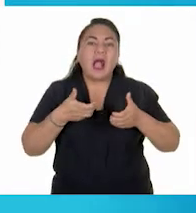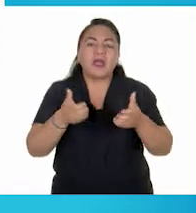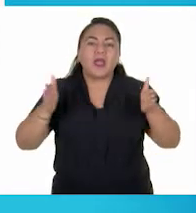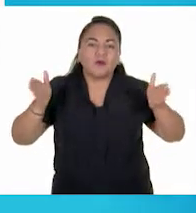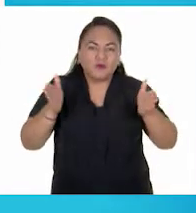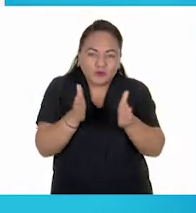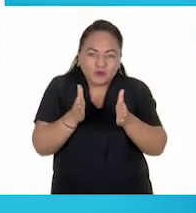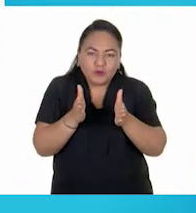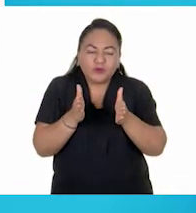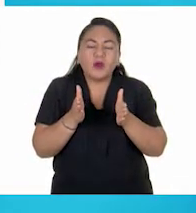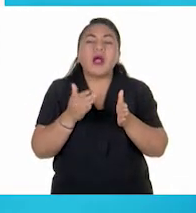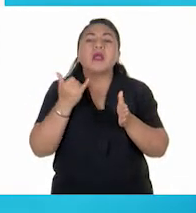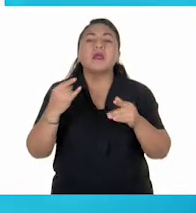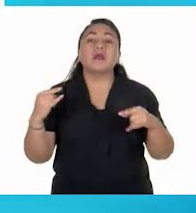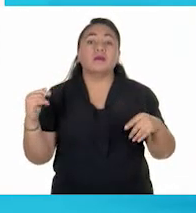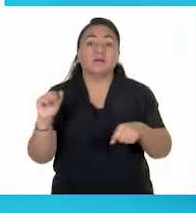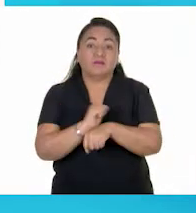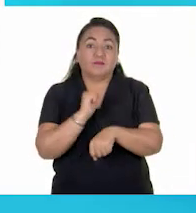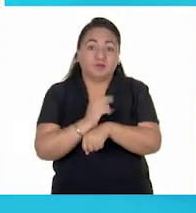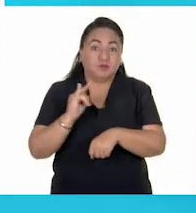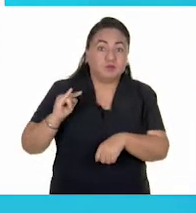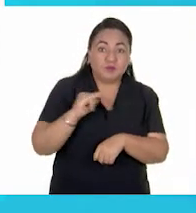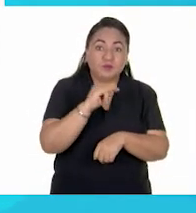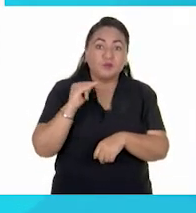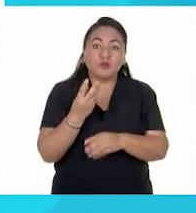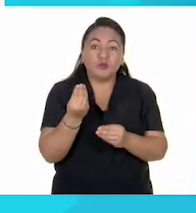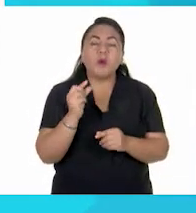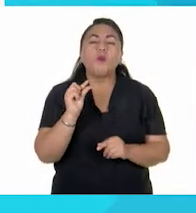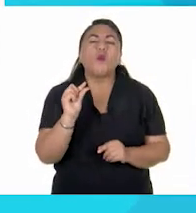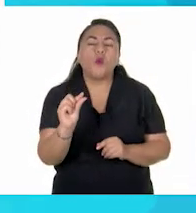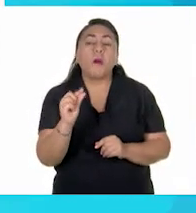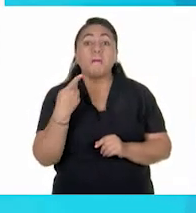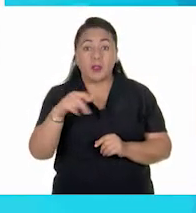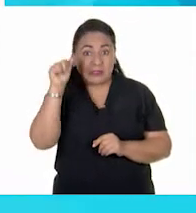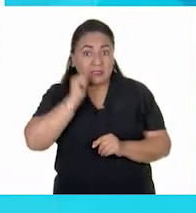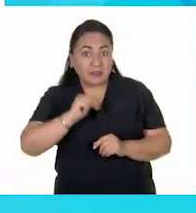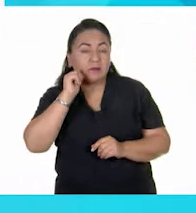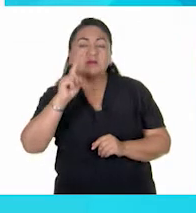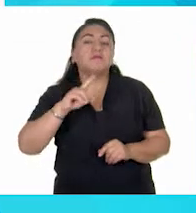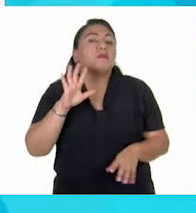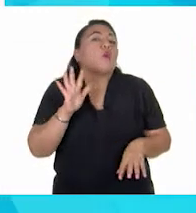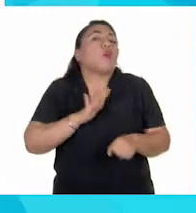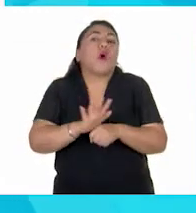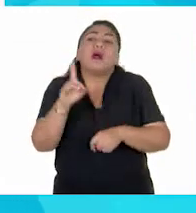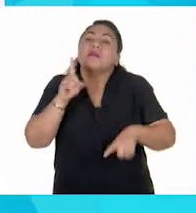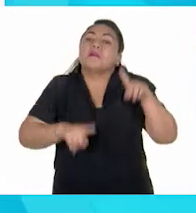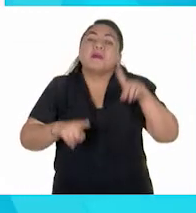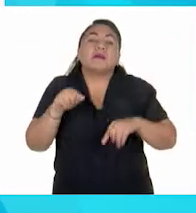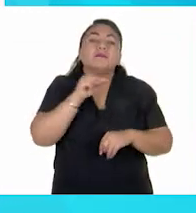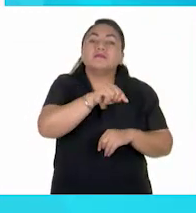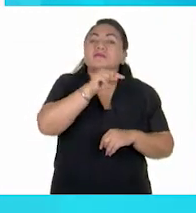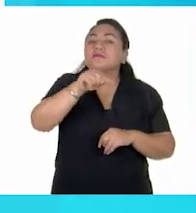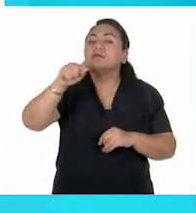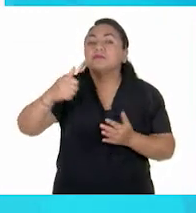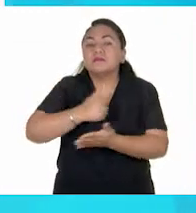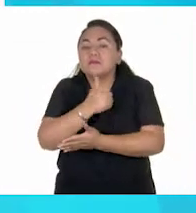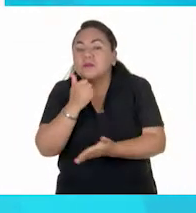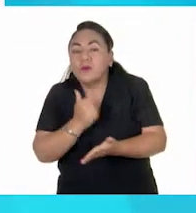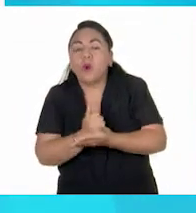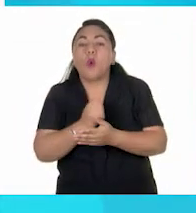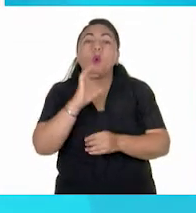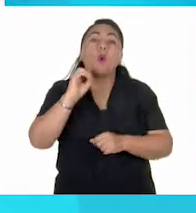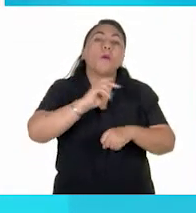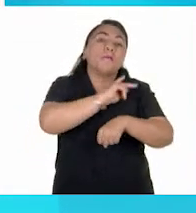son un poco más angostas. Sin embargo, esto no es una regla, depende de cada ciudad o país, pero estos tips te pueden ayudar